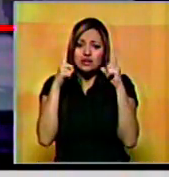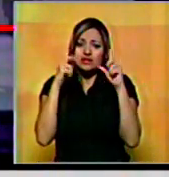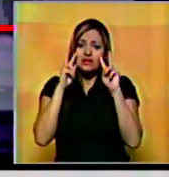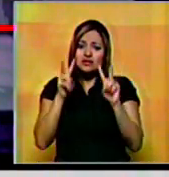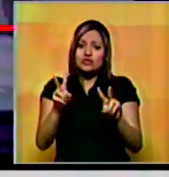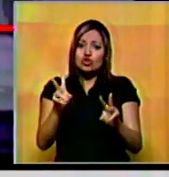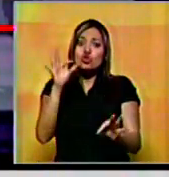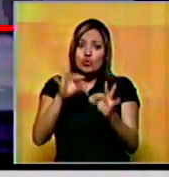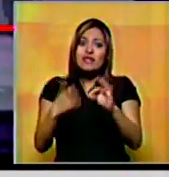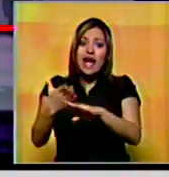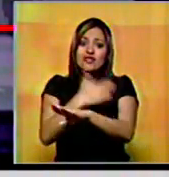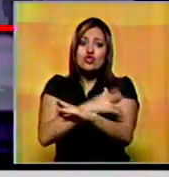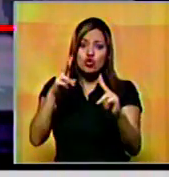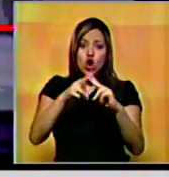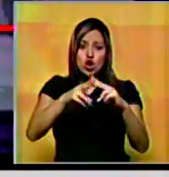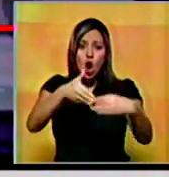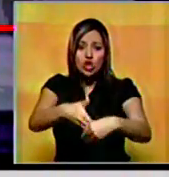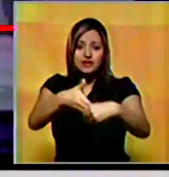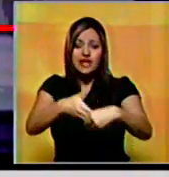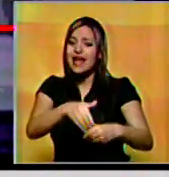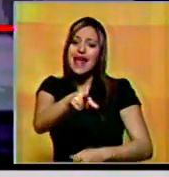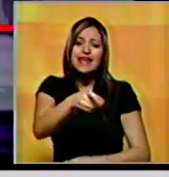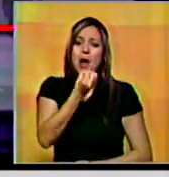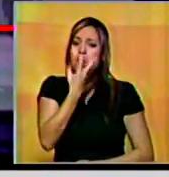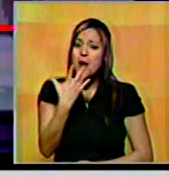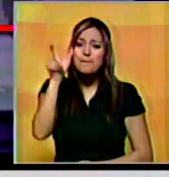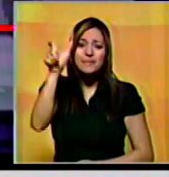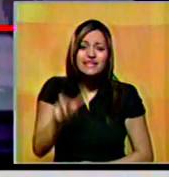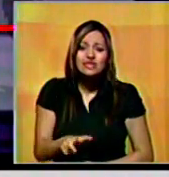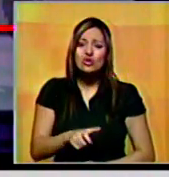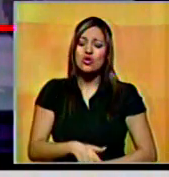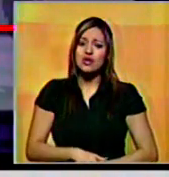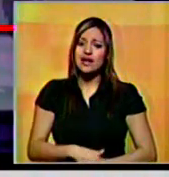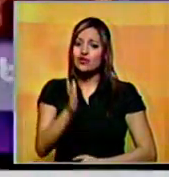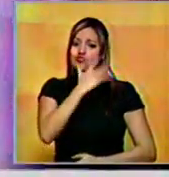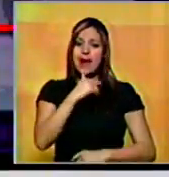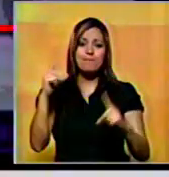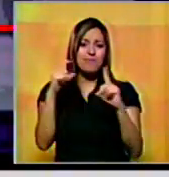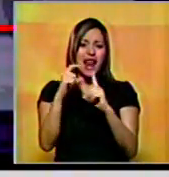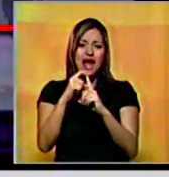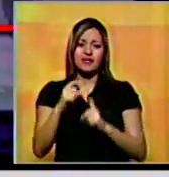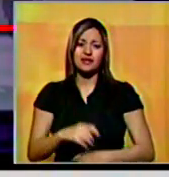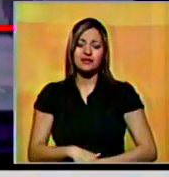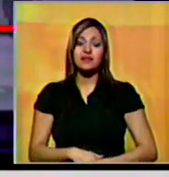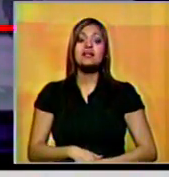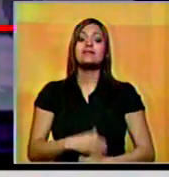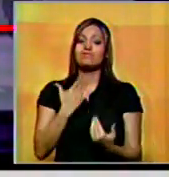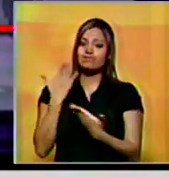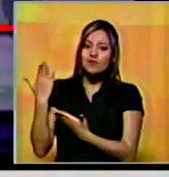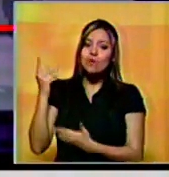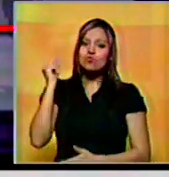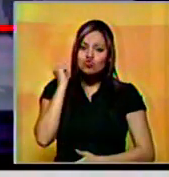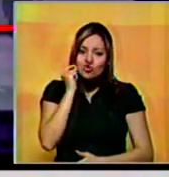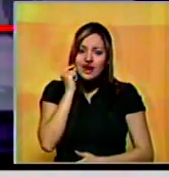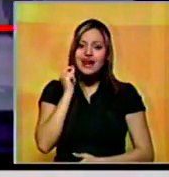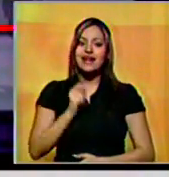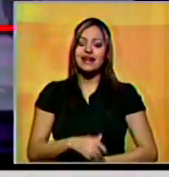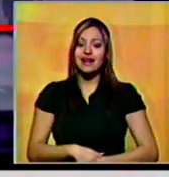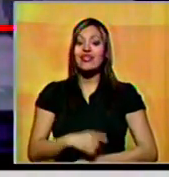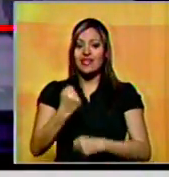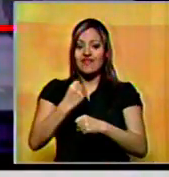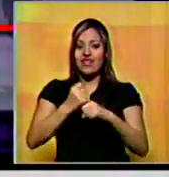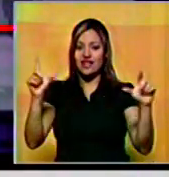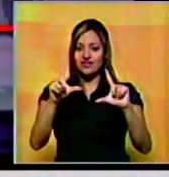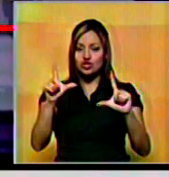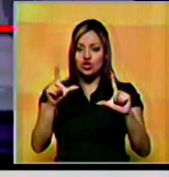la fortuna de conocerla y era una gran persona", sin palabras. La presentadora de televisión María Celeste Arraras,